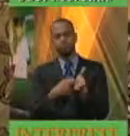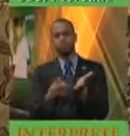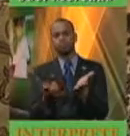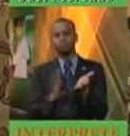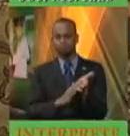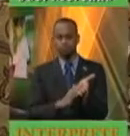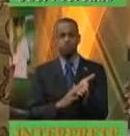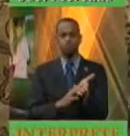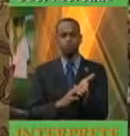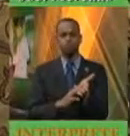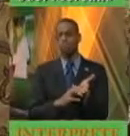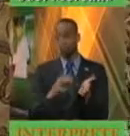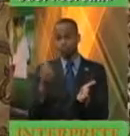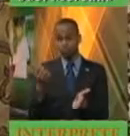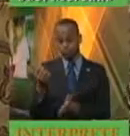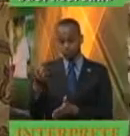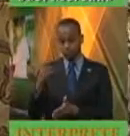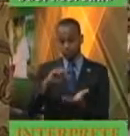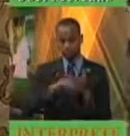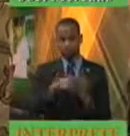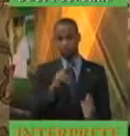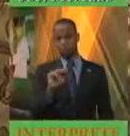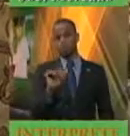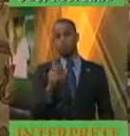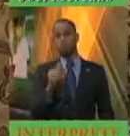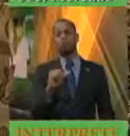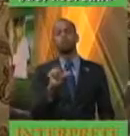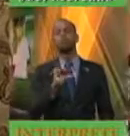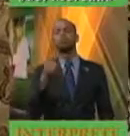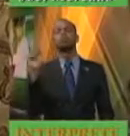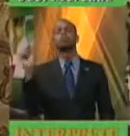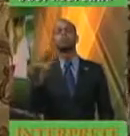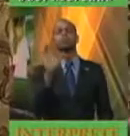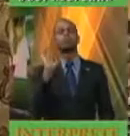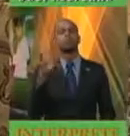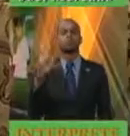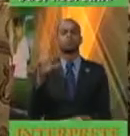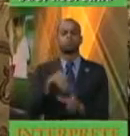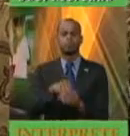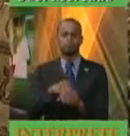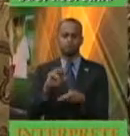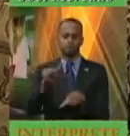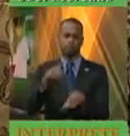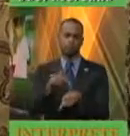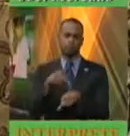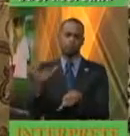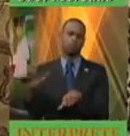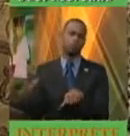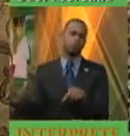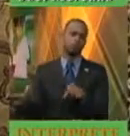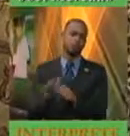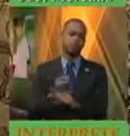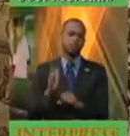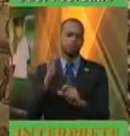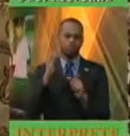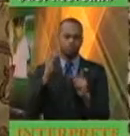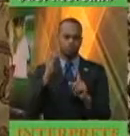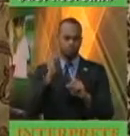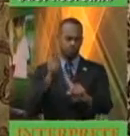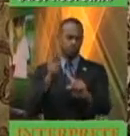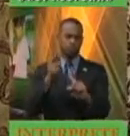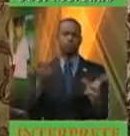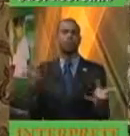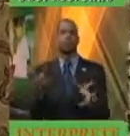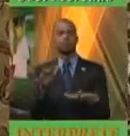iniciamos, iniciamos allá en Nagua y algunos municipios, vamos a incluir la provincia entera. Vamos a lograr, con Dios por delante,